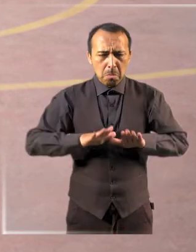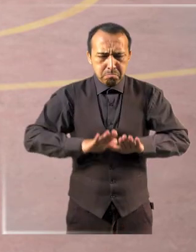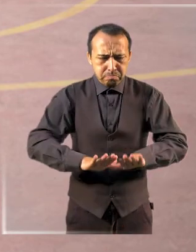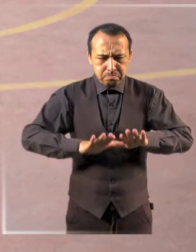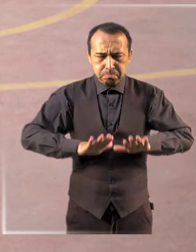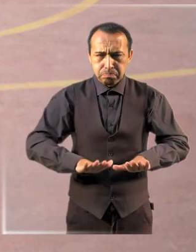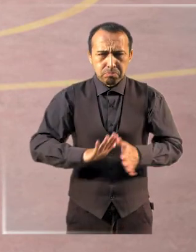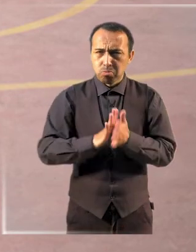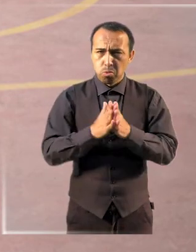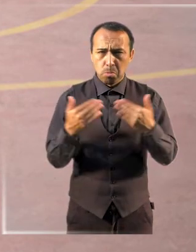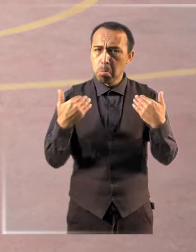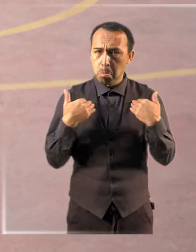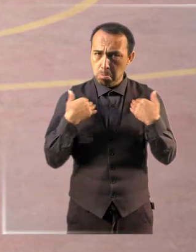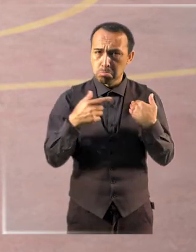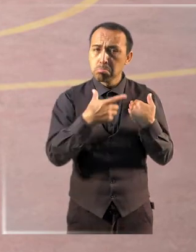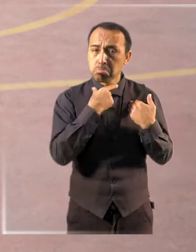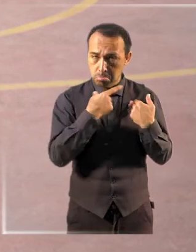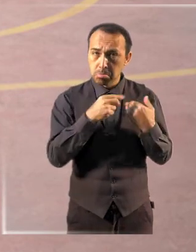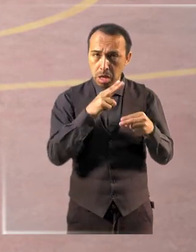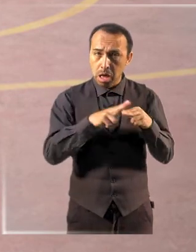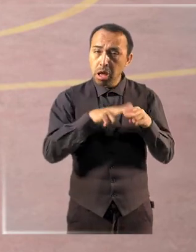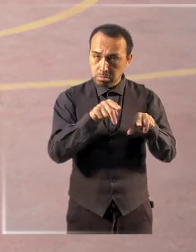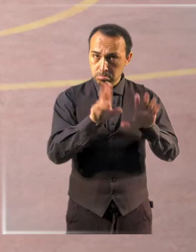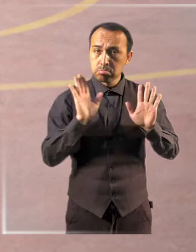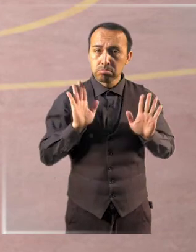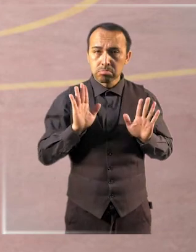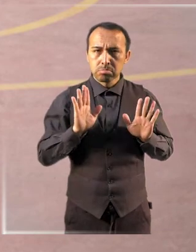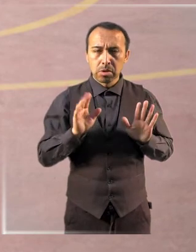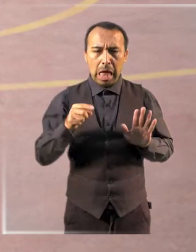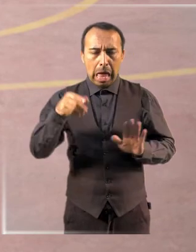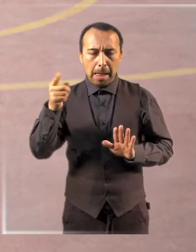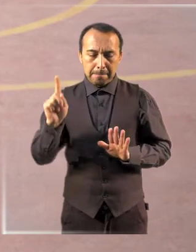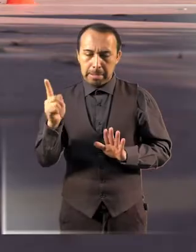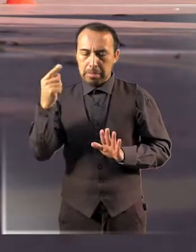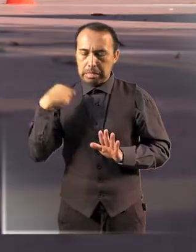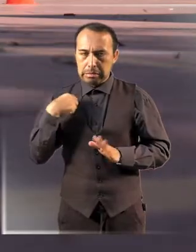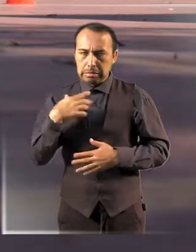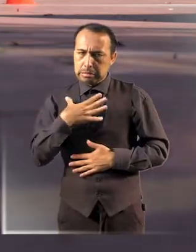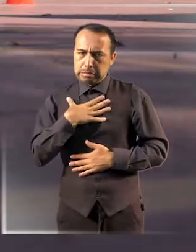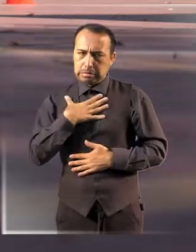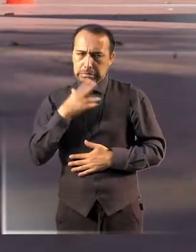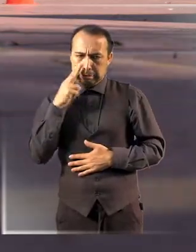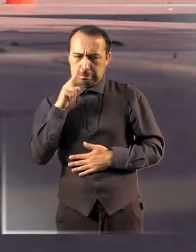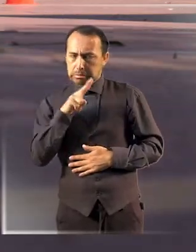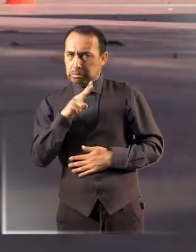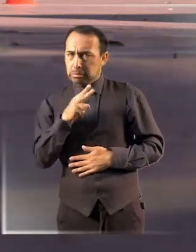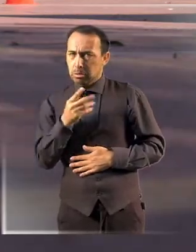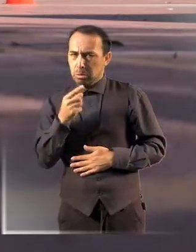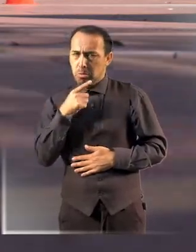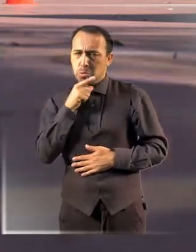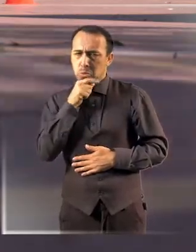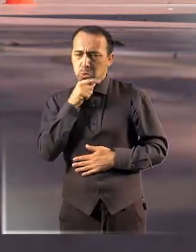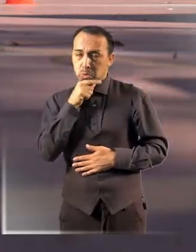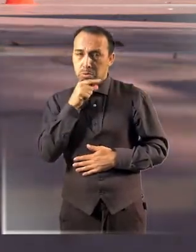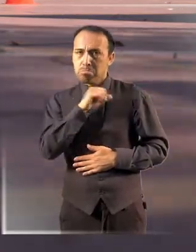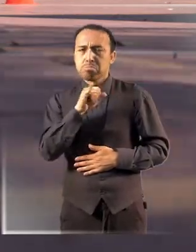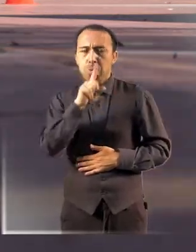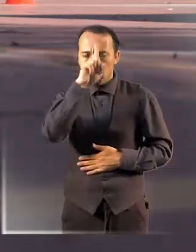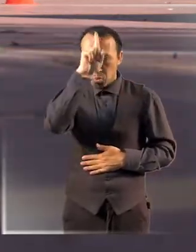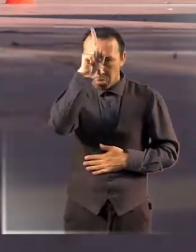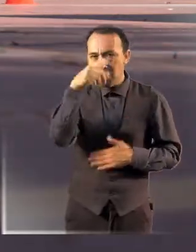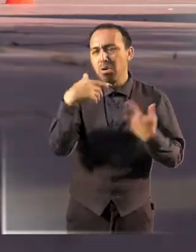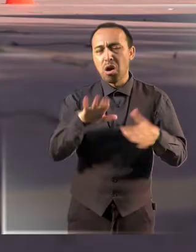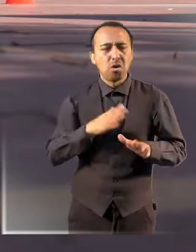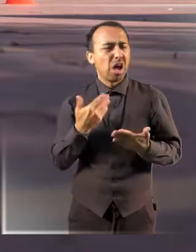Hace flexiones, hace de todos los ejercicios. Entonces, yo no te niego que fue muy temeroso al principio. Pero después nos acostumbramos y ahora nos